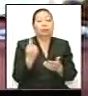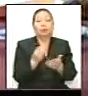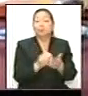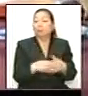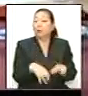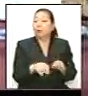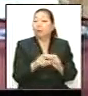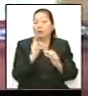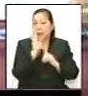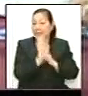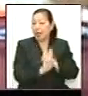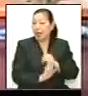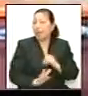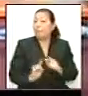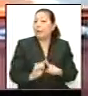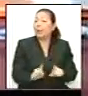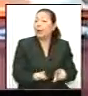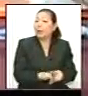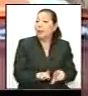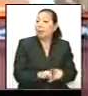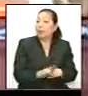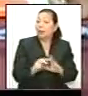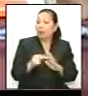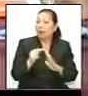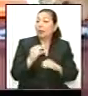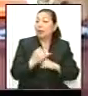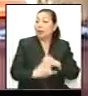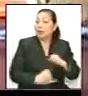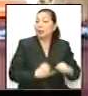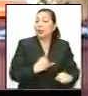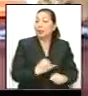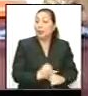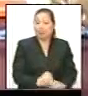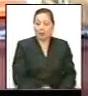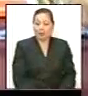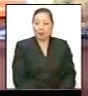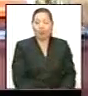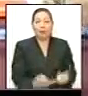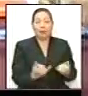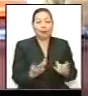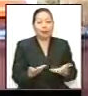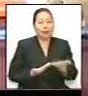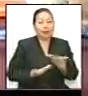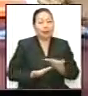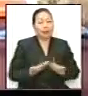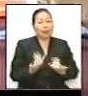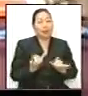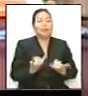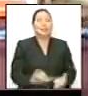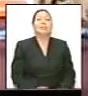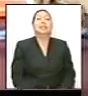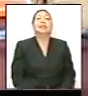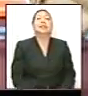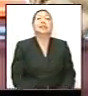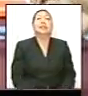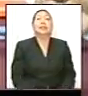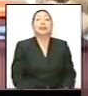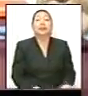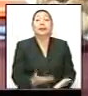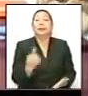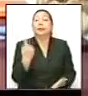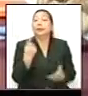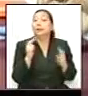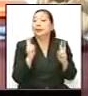a nivel nacional, pero también a nivel internacional. Eso nos trae en esta oportunidad. Y el